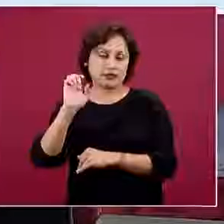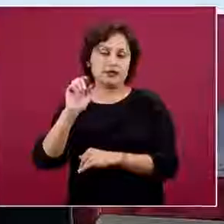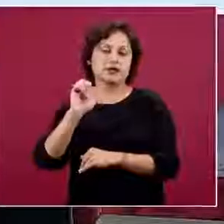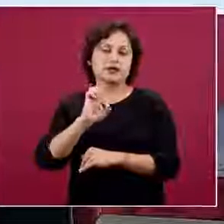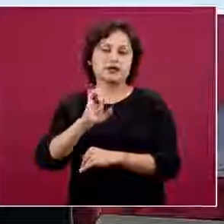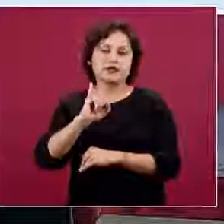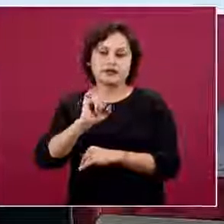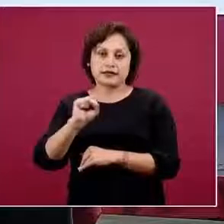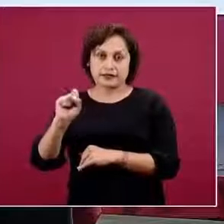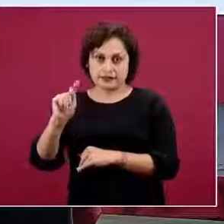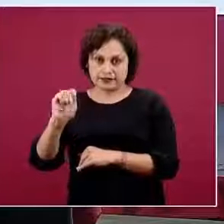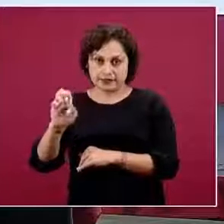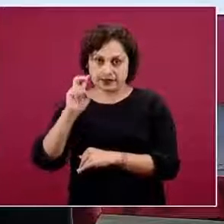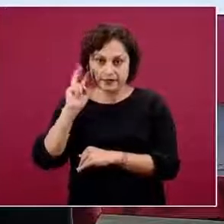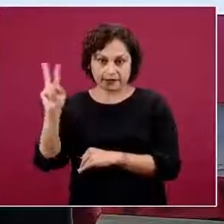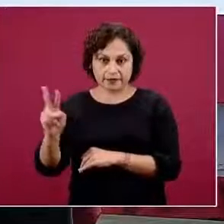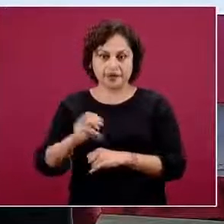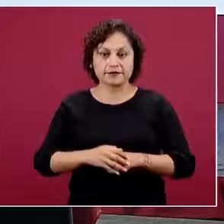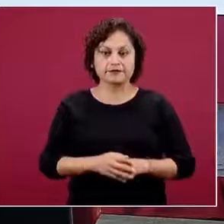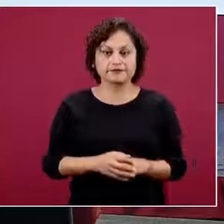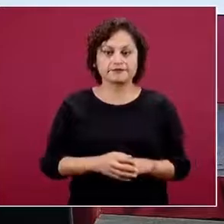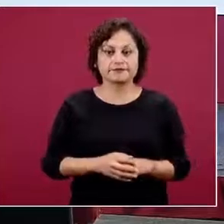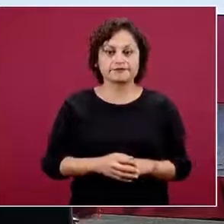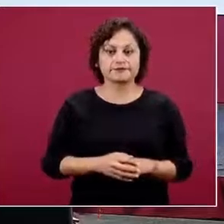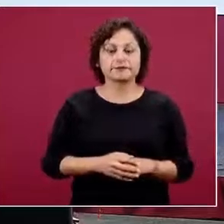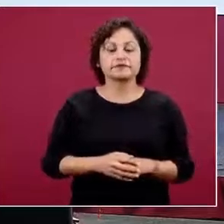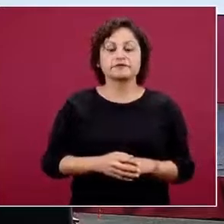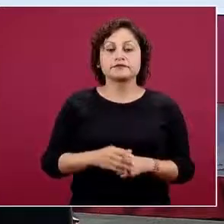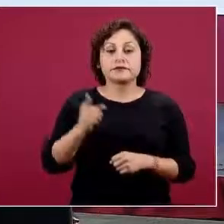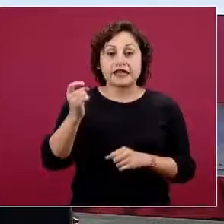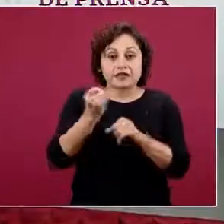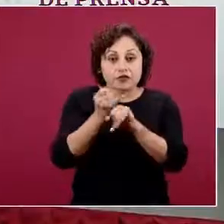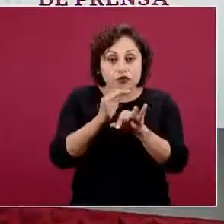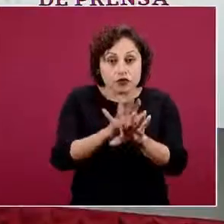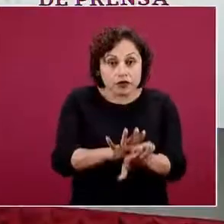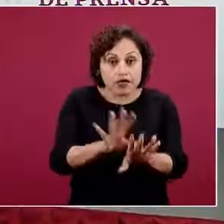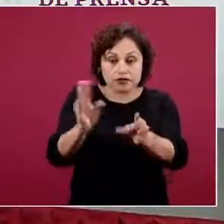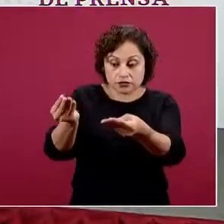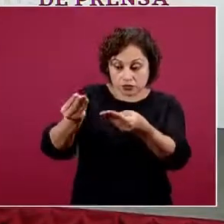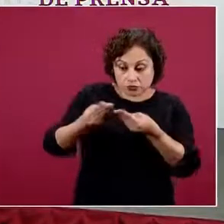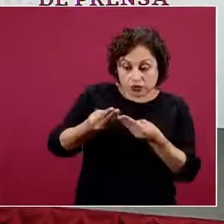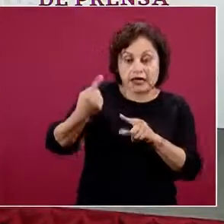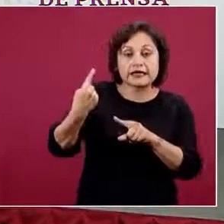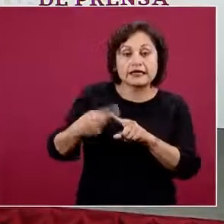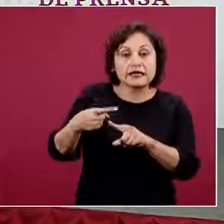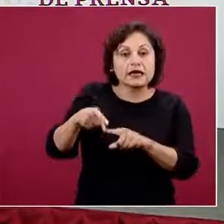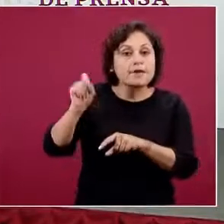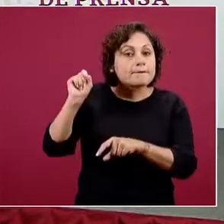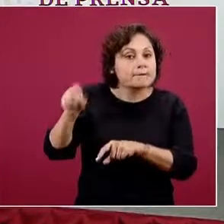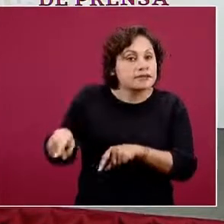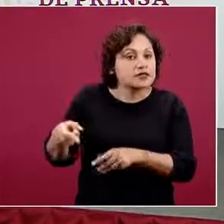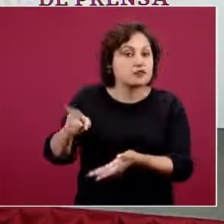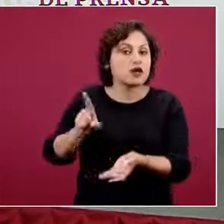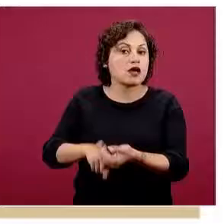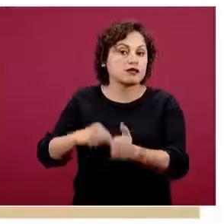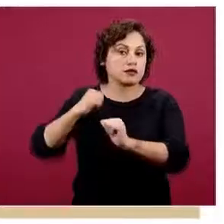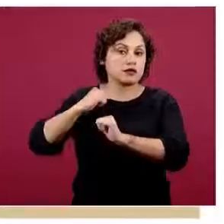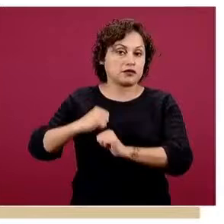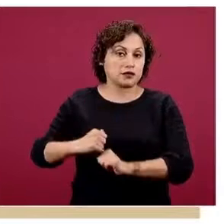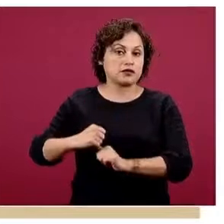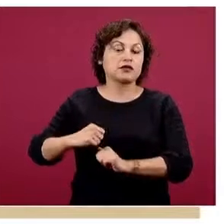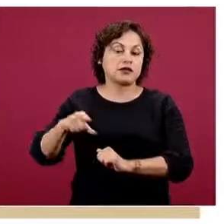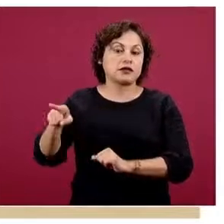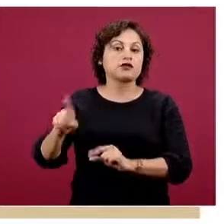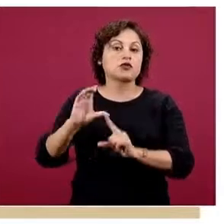que sigue por favor, se conjunta a través de las dependencias. Esta es información de fuente del reporte de DANSalud, del